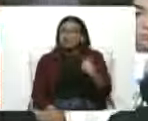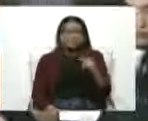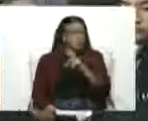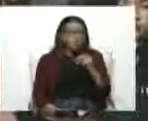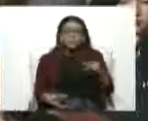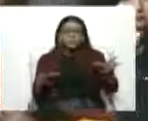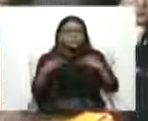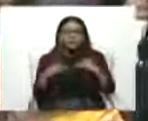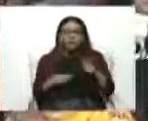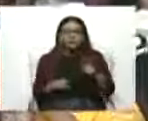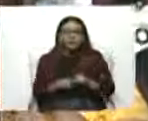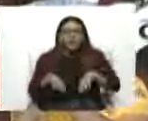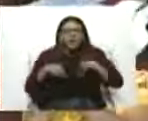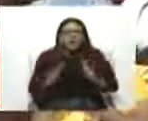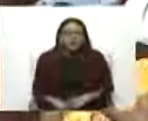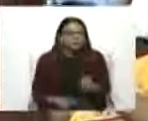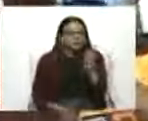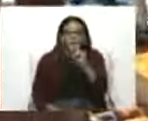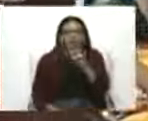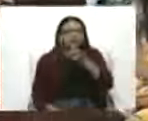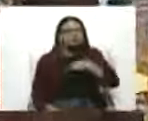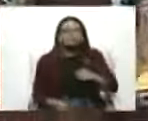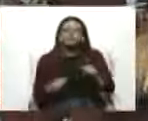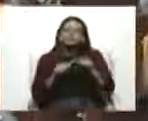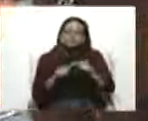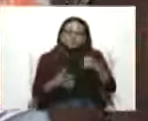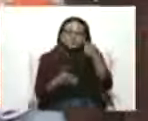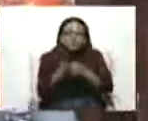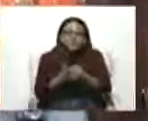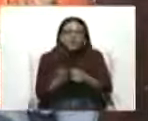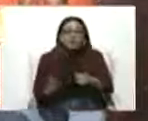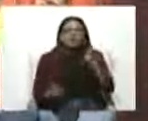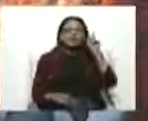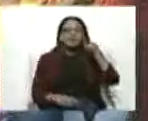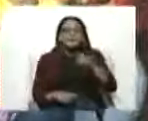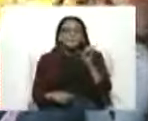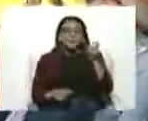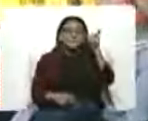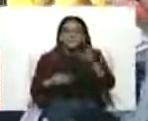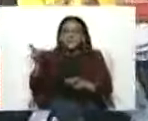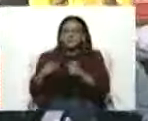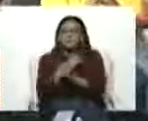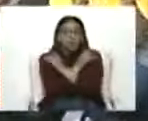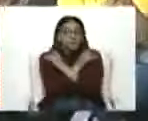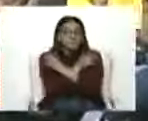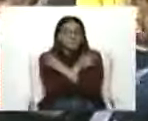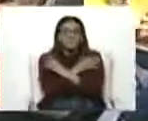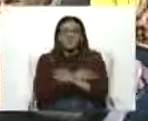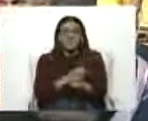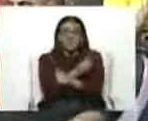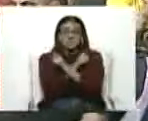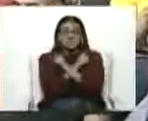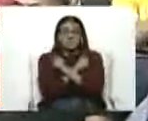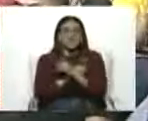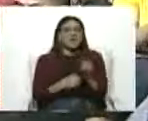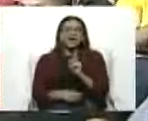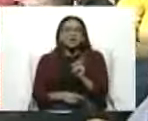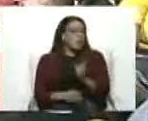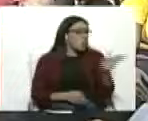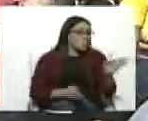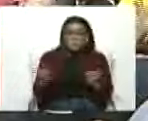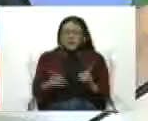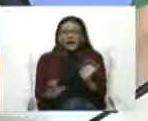Y los indiferentes a la política, Nelson, que están aquí,